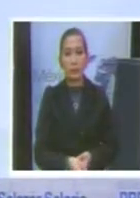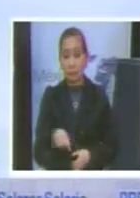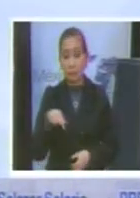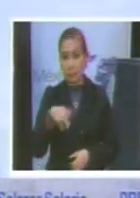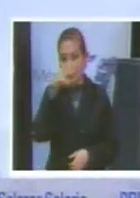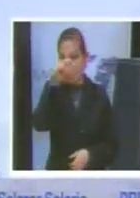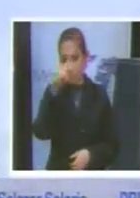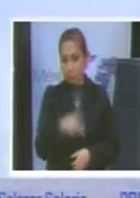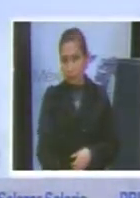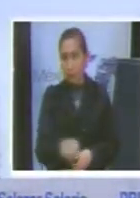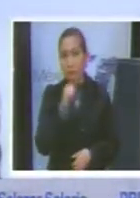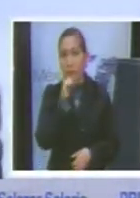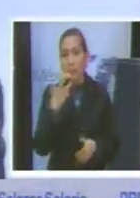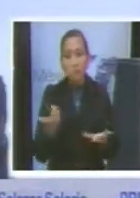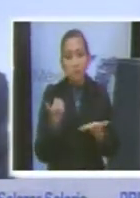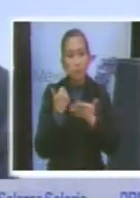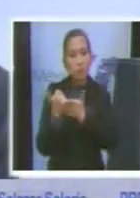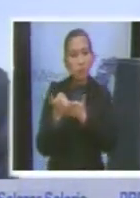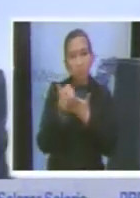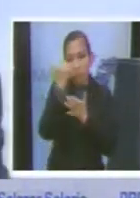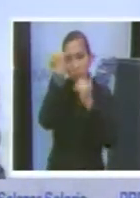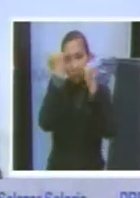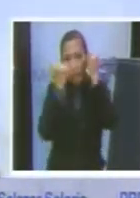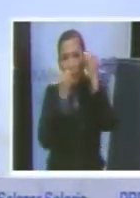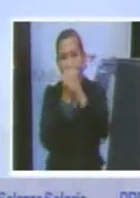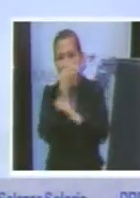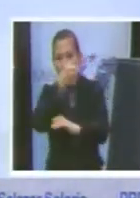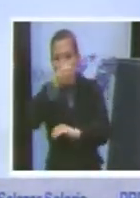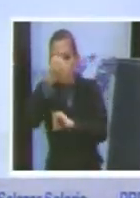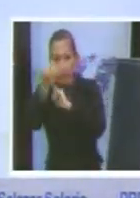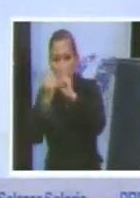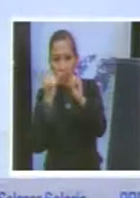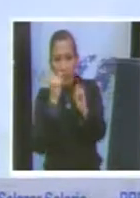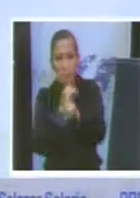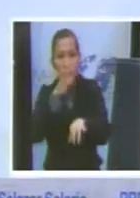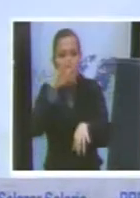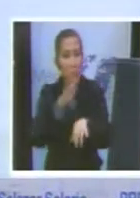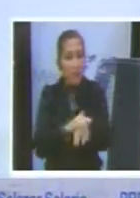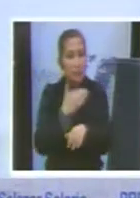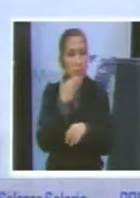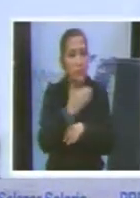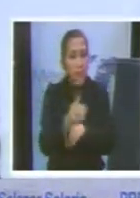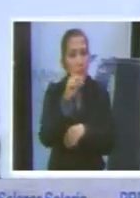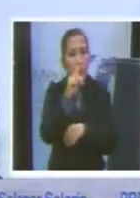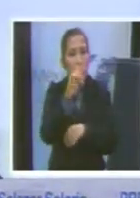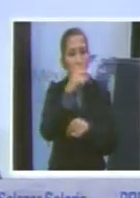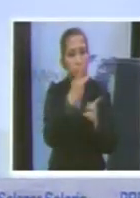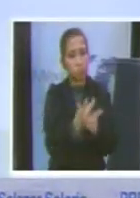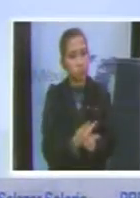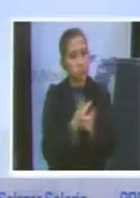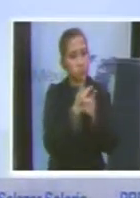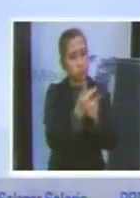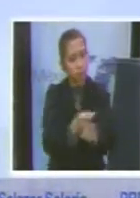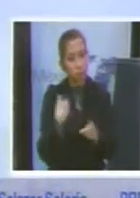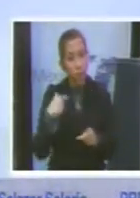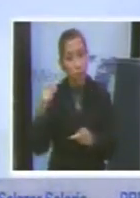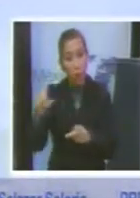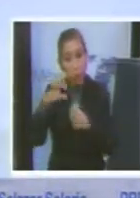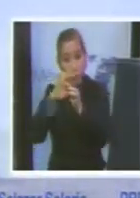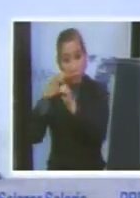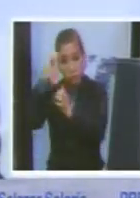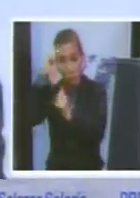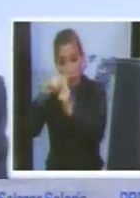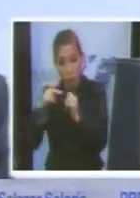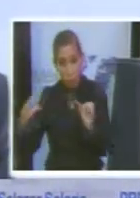país, además de compartir la visión de construir un nuevo orden internacional más equitativo, democrático y tolerante, comparte con la Unión